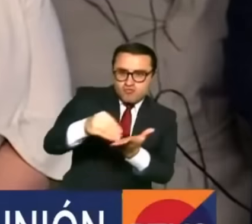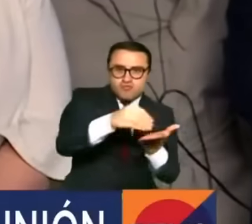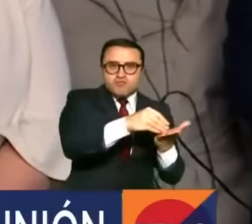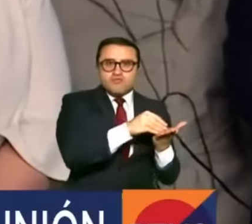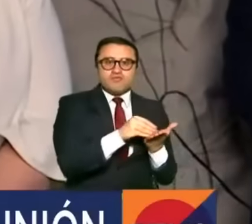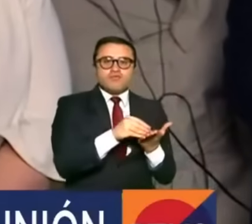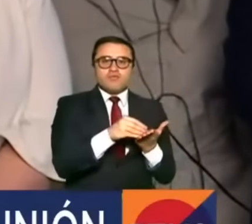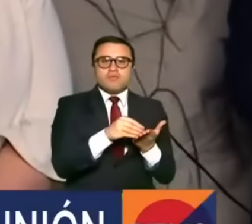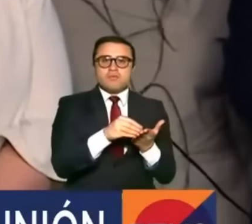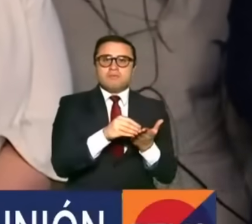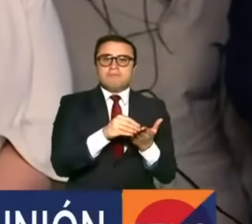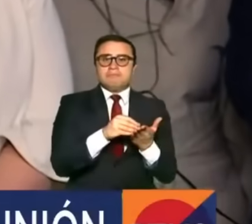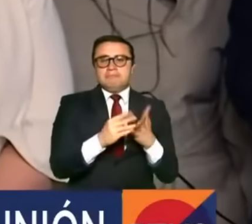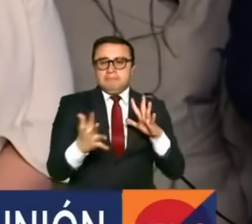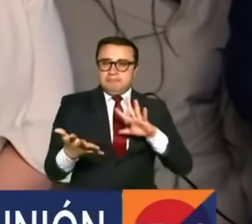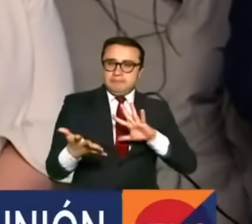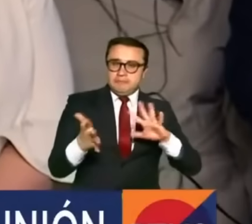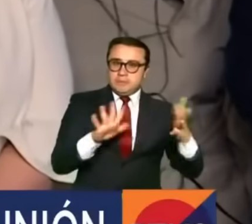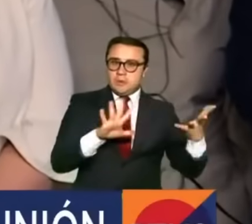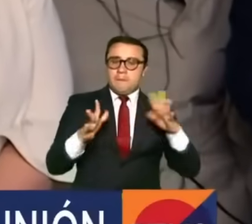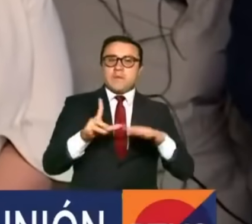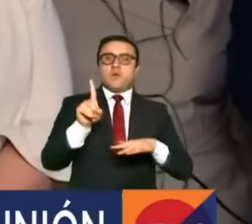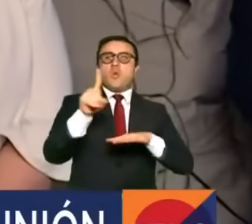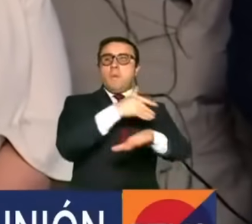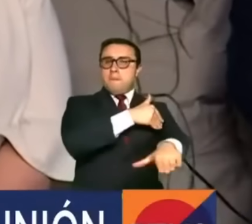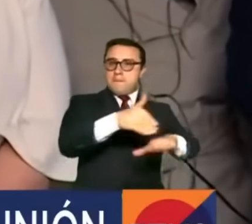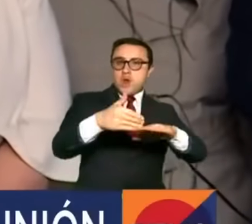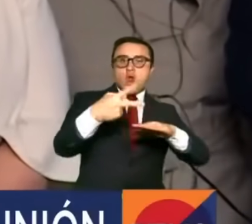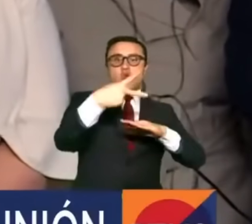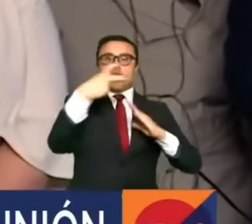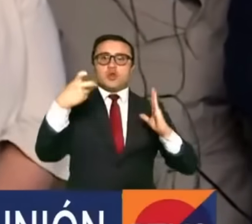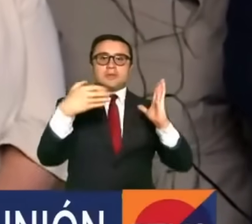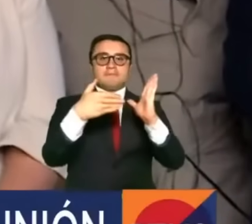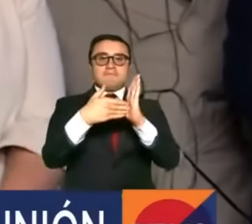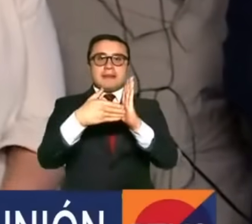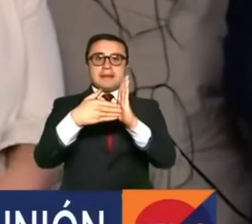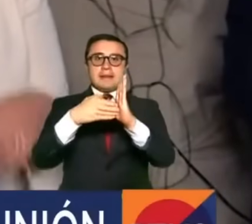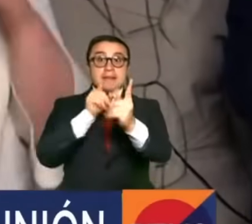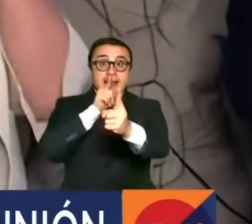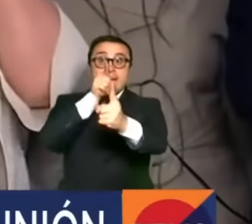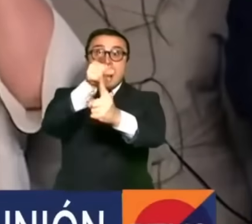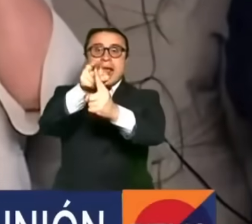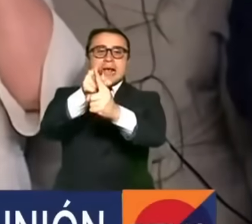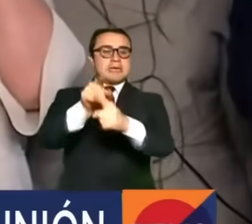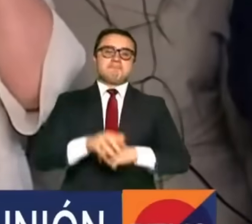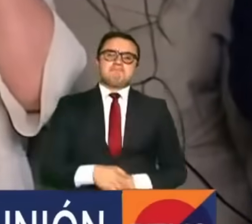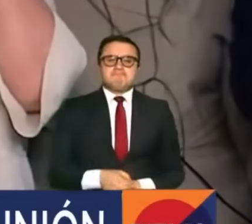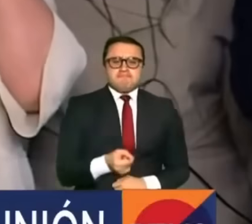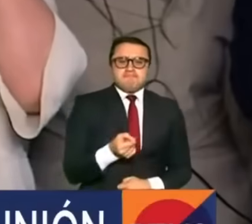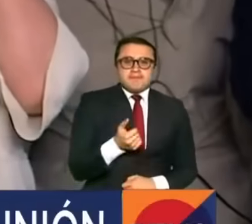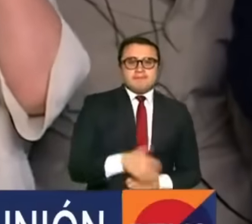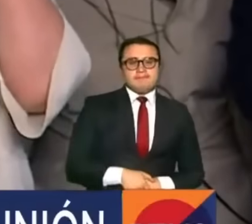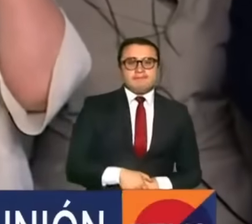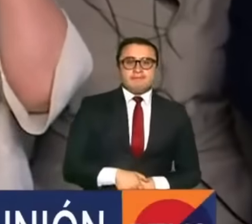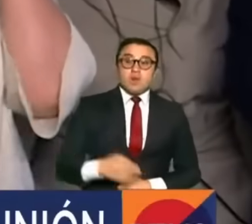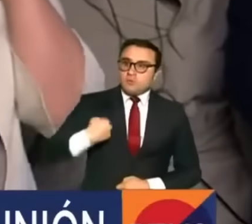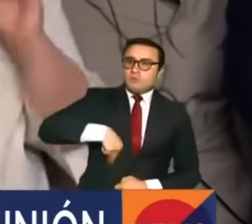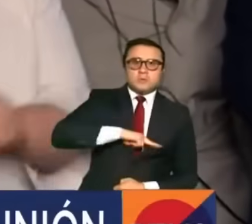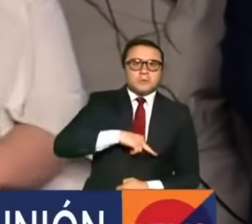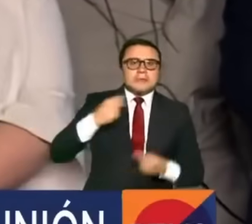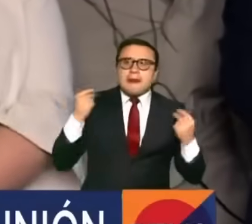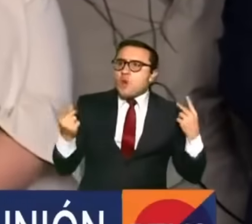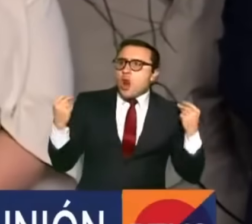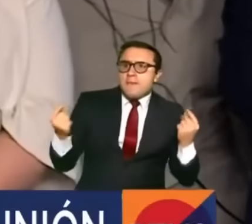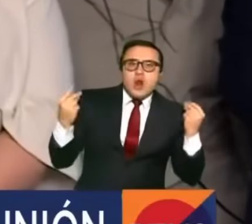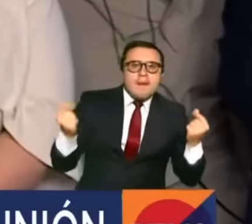Deberíamos estar aproximadamente en 1.200.000 hectáreas. A pesar que hemos acelerado, aún